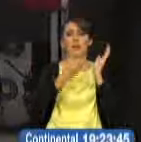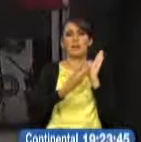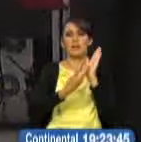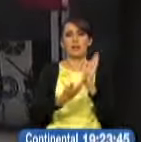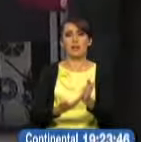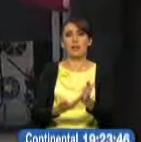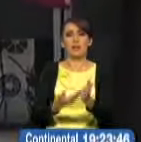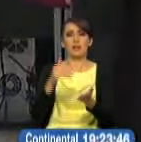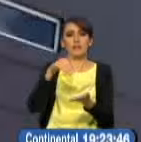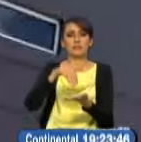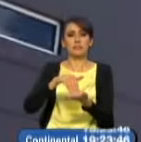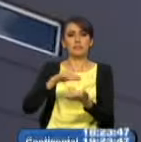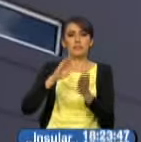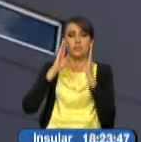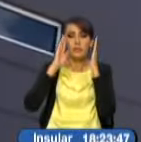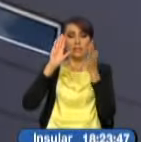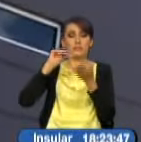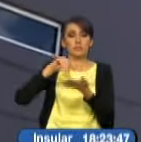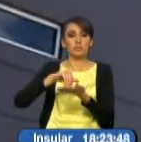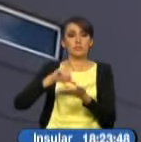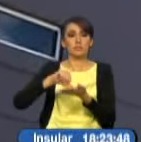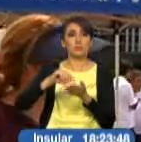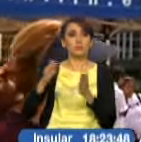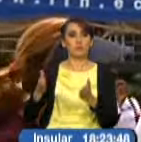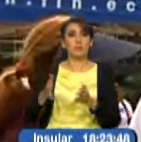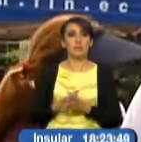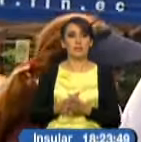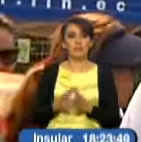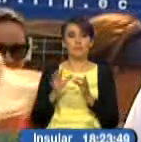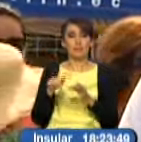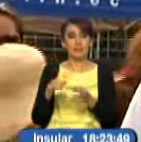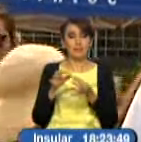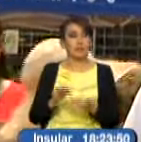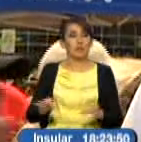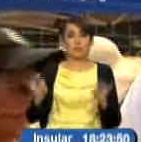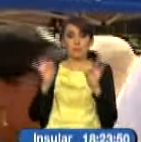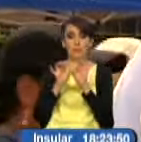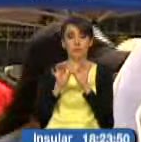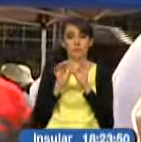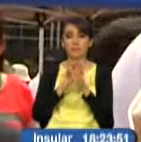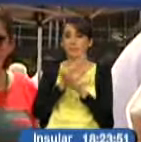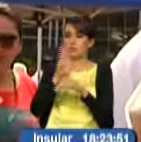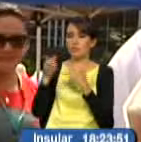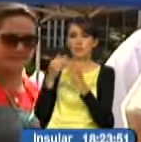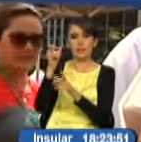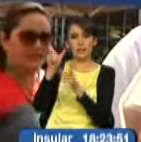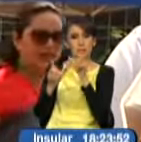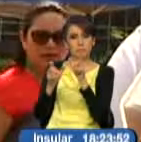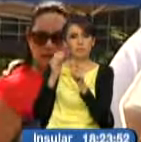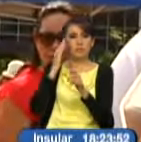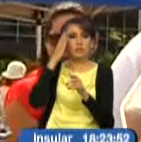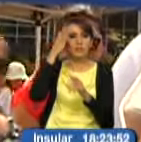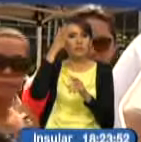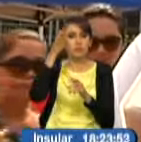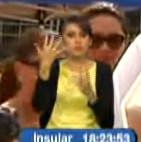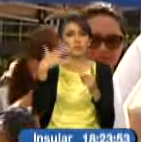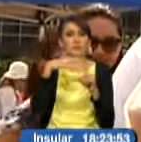de Atención Ciudadana en el barrio El Florón. Aquí lo importante es que nuestros ciudadanos tengan a futuro una ciudad